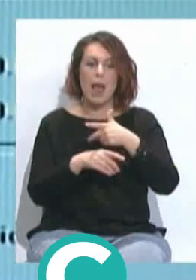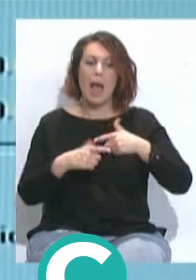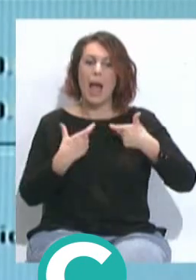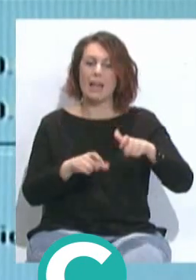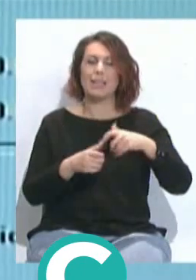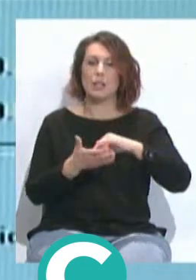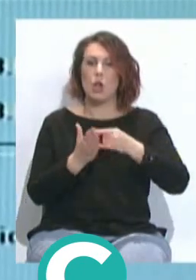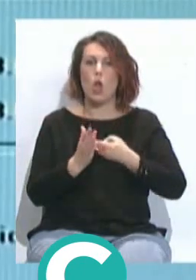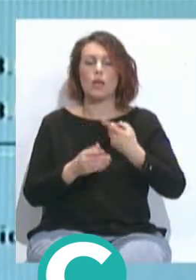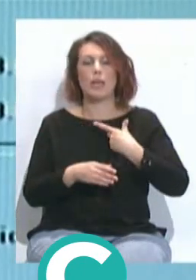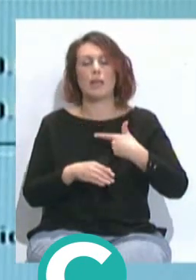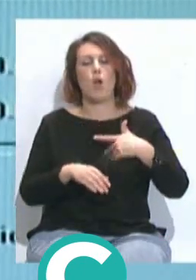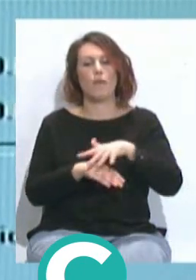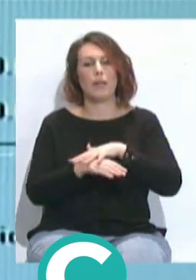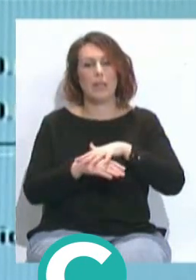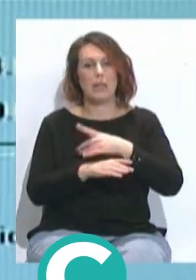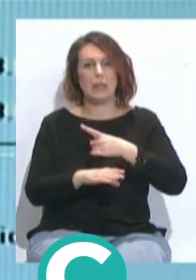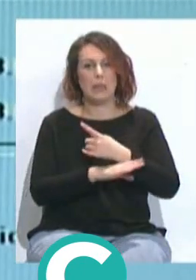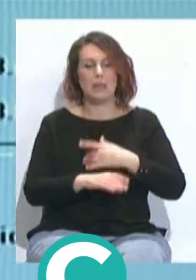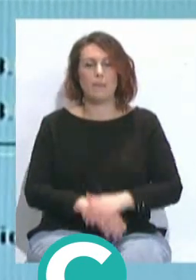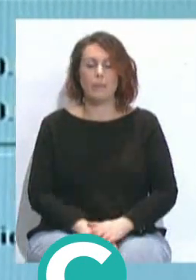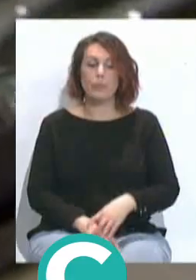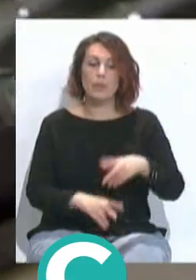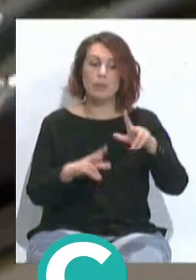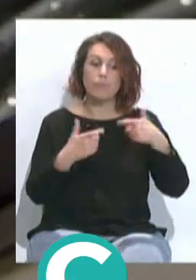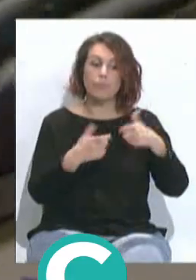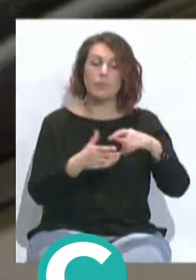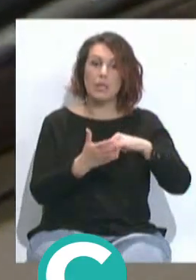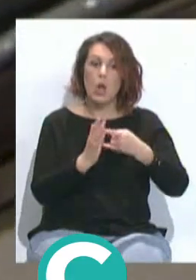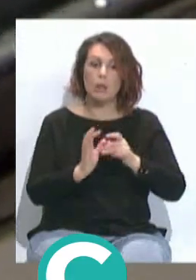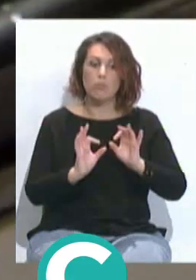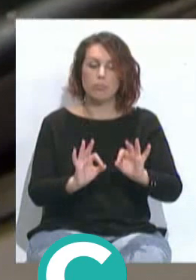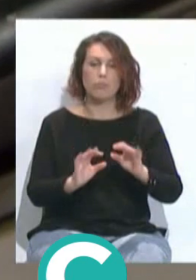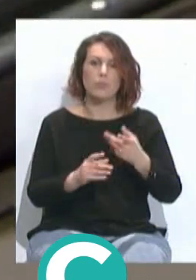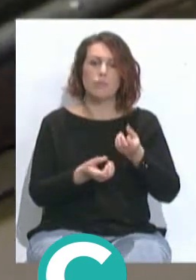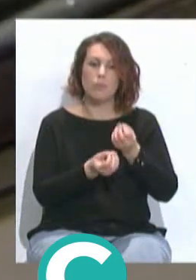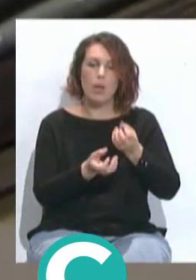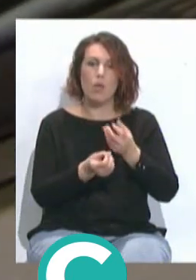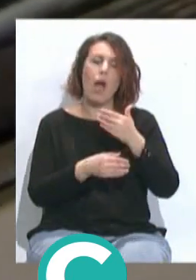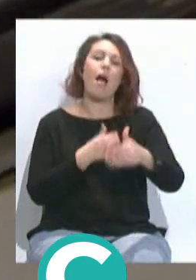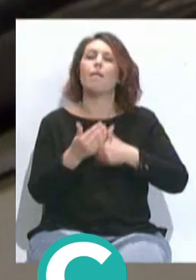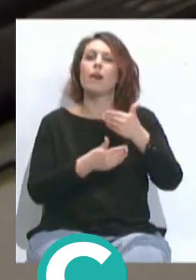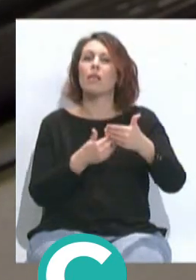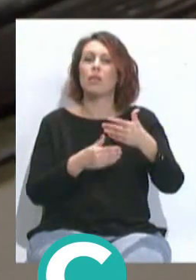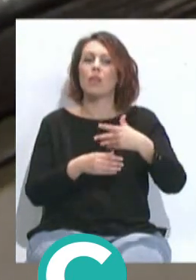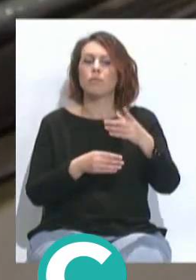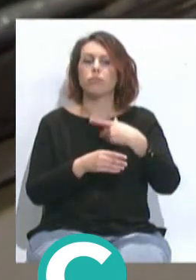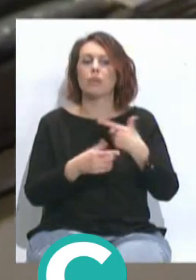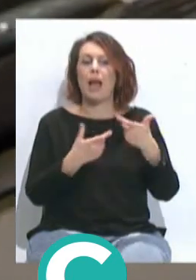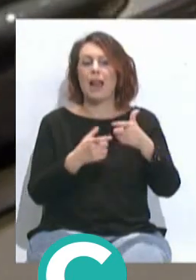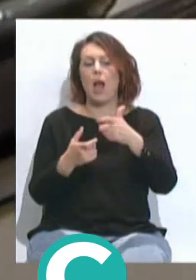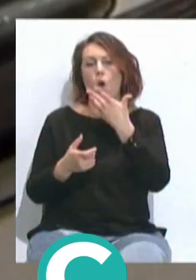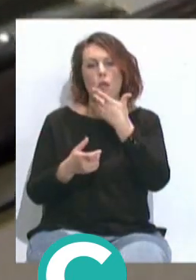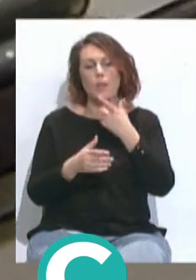tecnológicas y de gobernanza. En el ámbito de las áreas tecnológicas, en concreto, se ha informado de los avances en potenciales áreas de